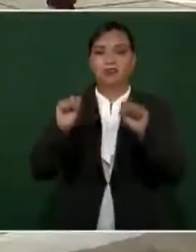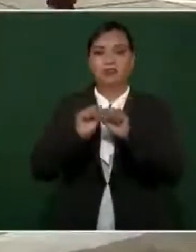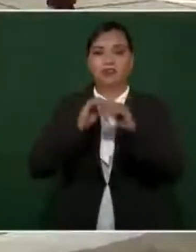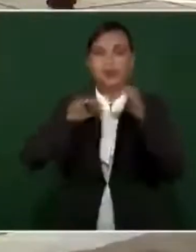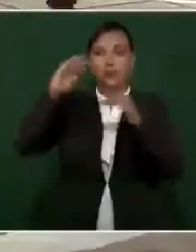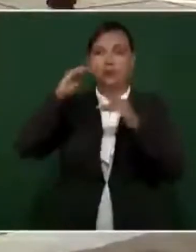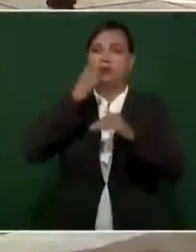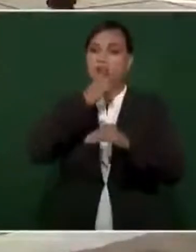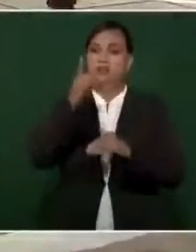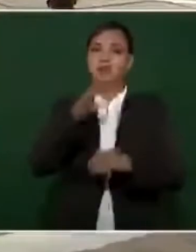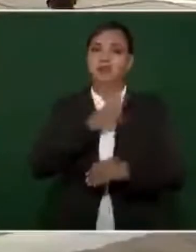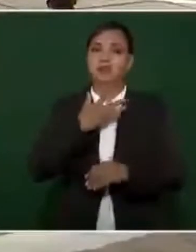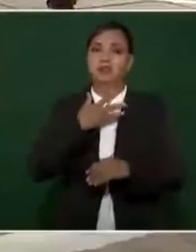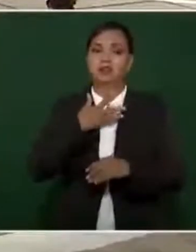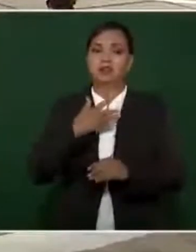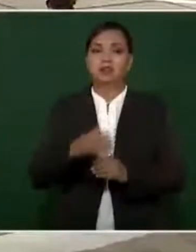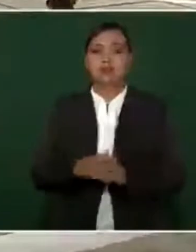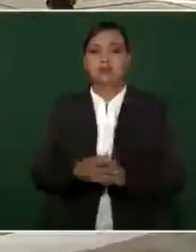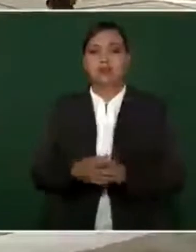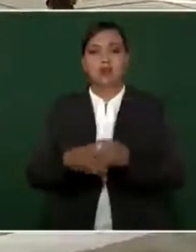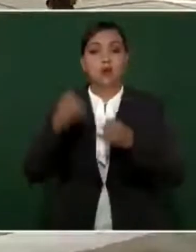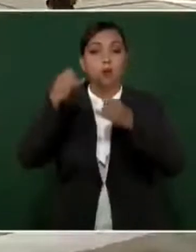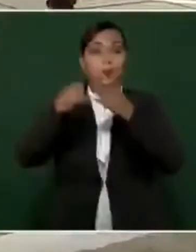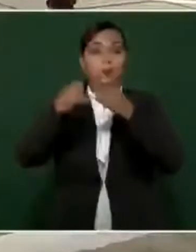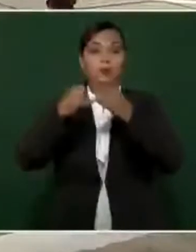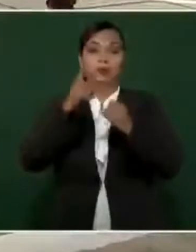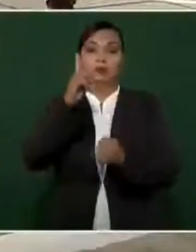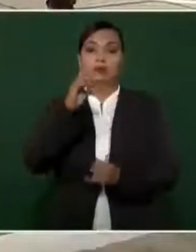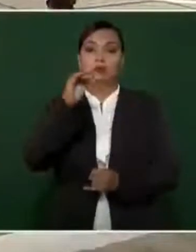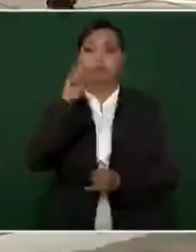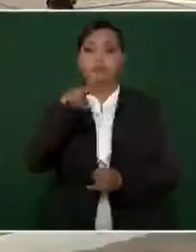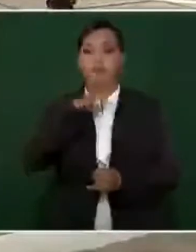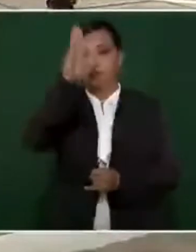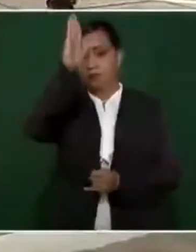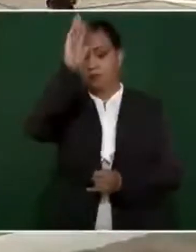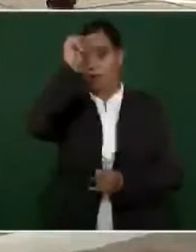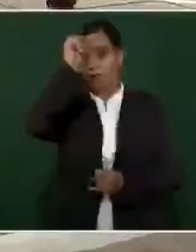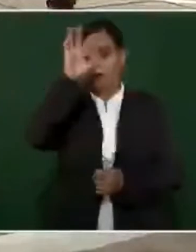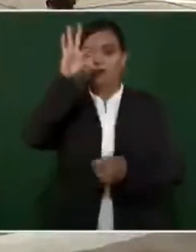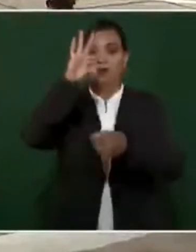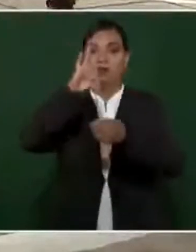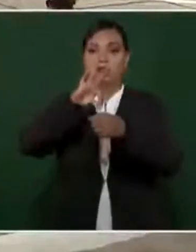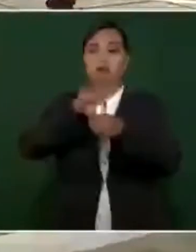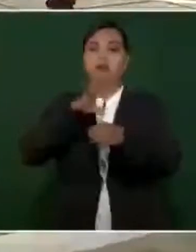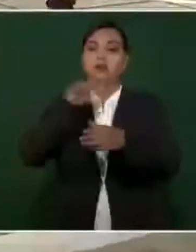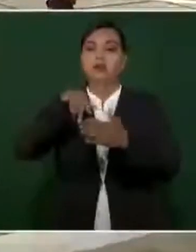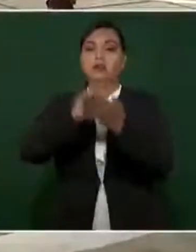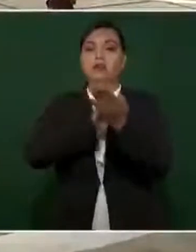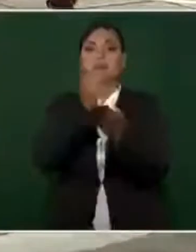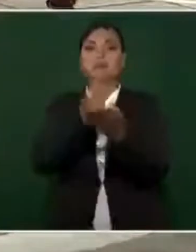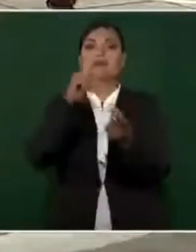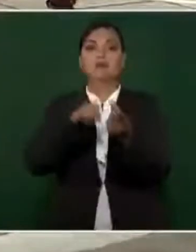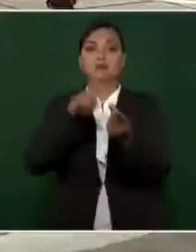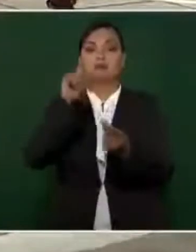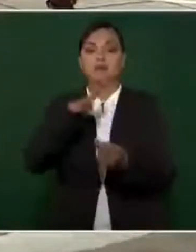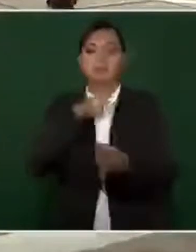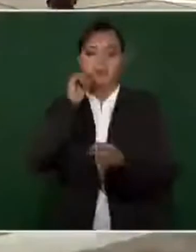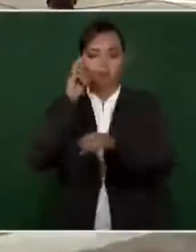fin, el último dictamen de aprobación de la elección de Tamaulipas, en donde también se habían hecho señalamientos